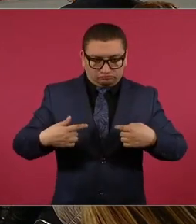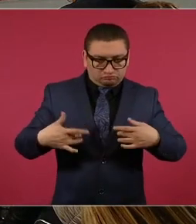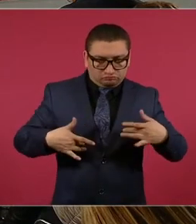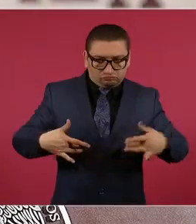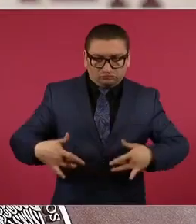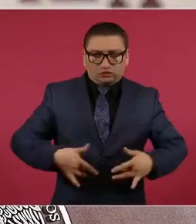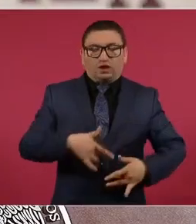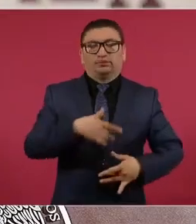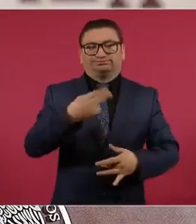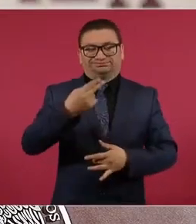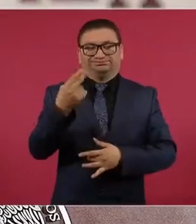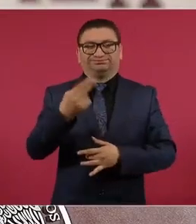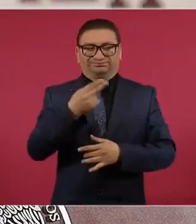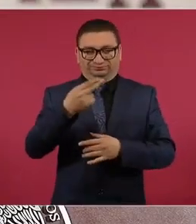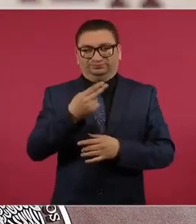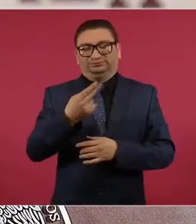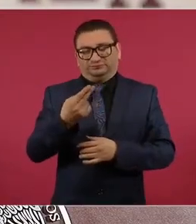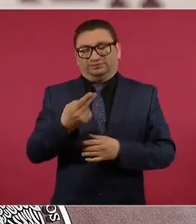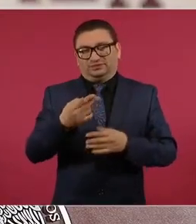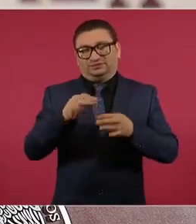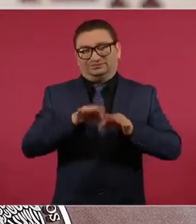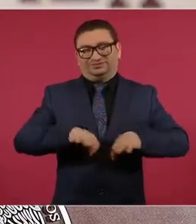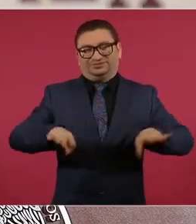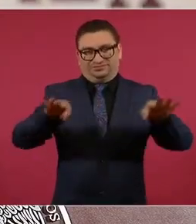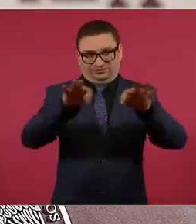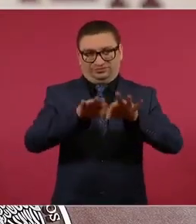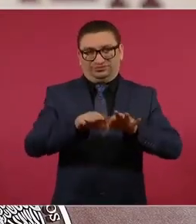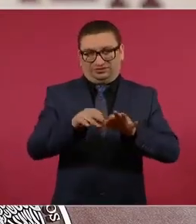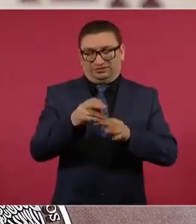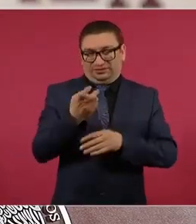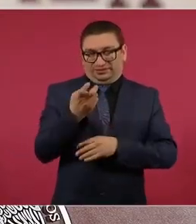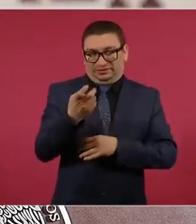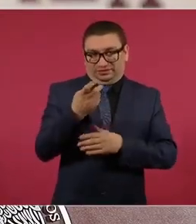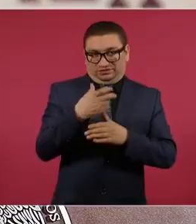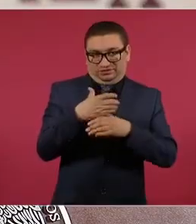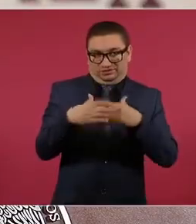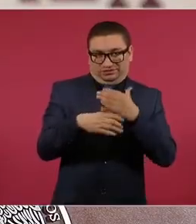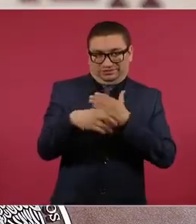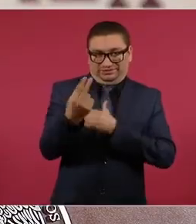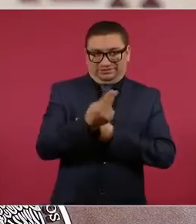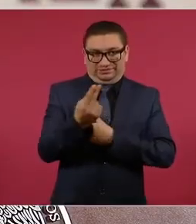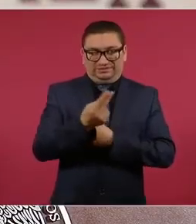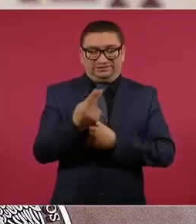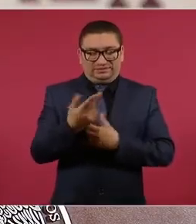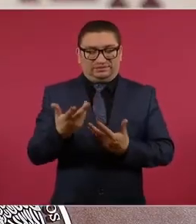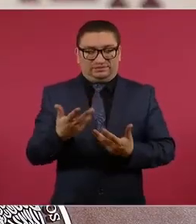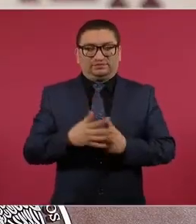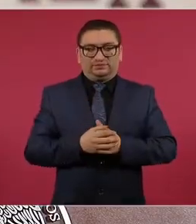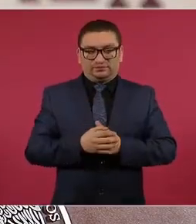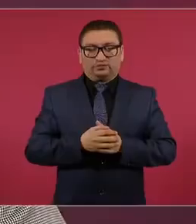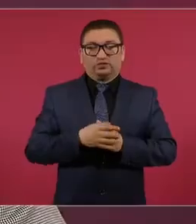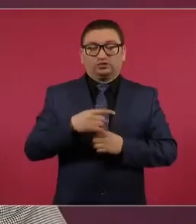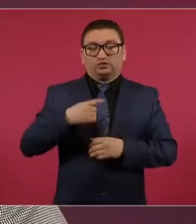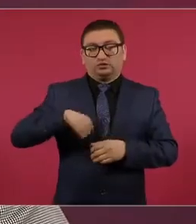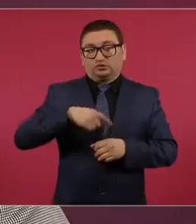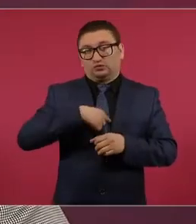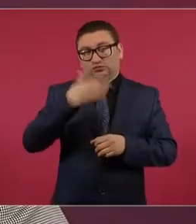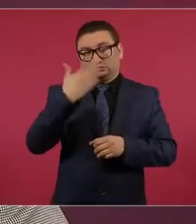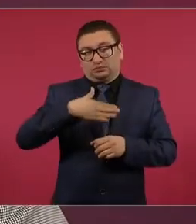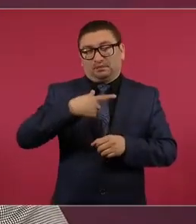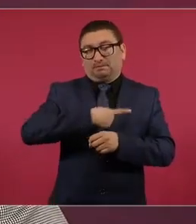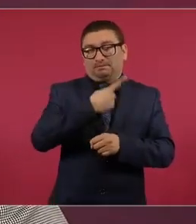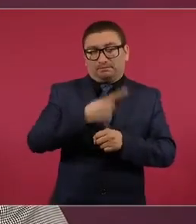era necesario tener contar con esta estas unidades en un primer diagnóstico